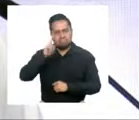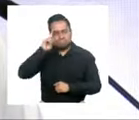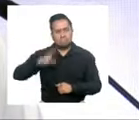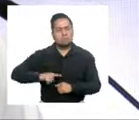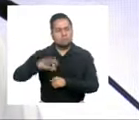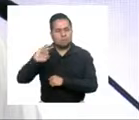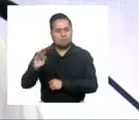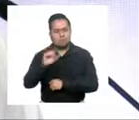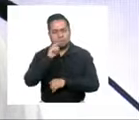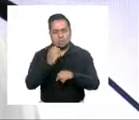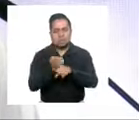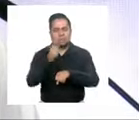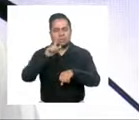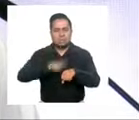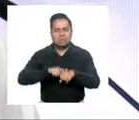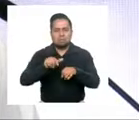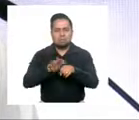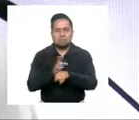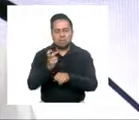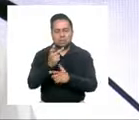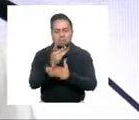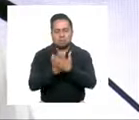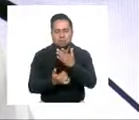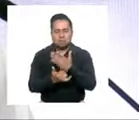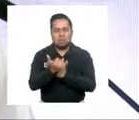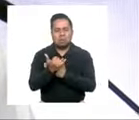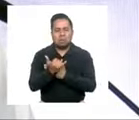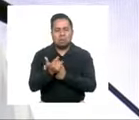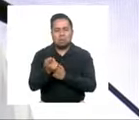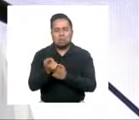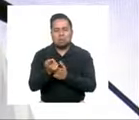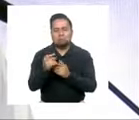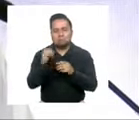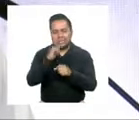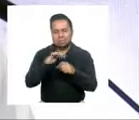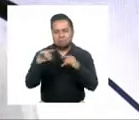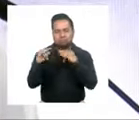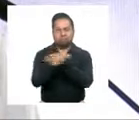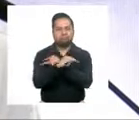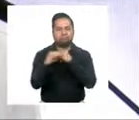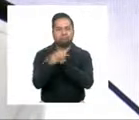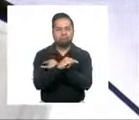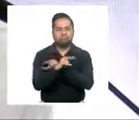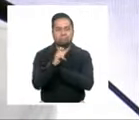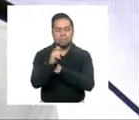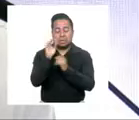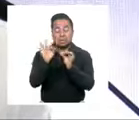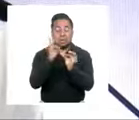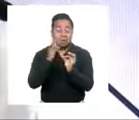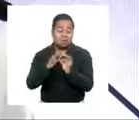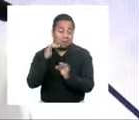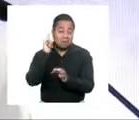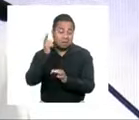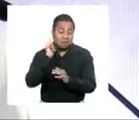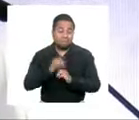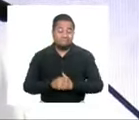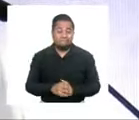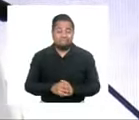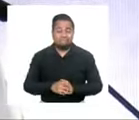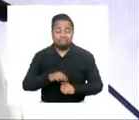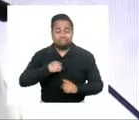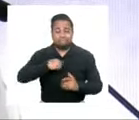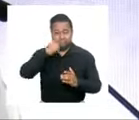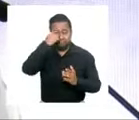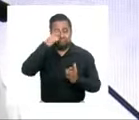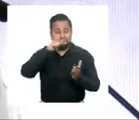gobierno federal y del estatal porque este proyecto estratégico pues concluya, y creo